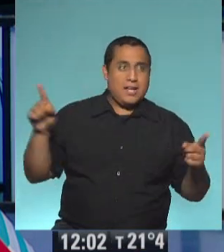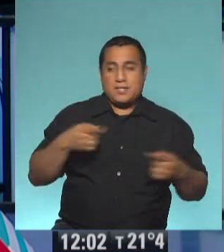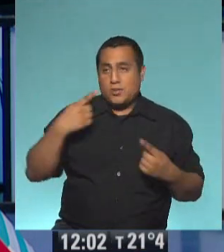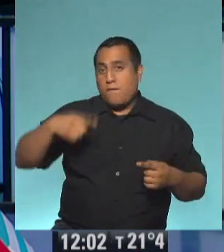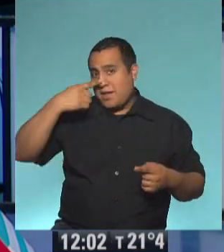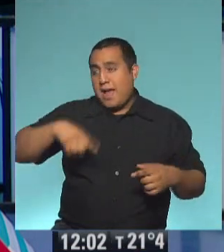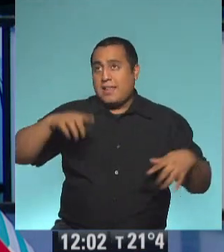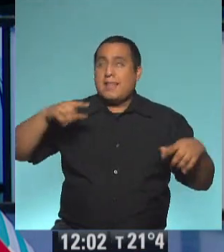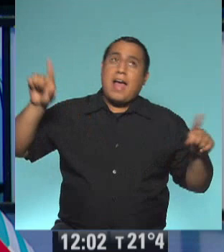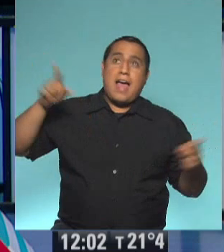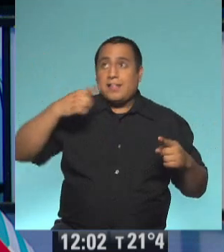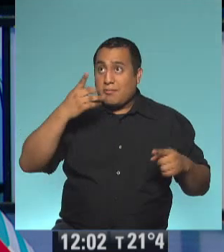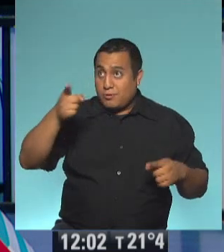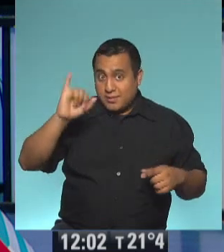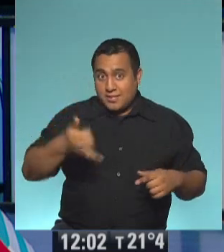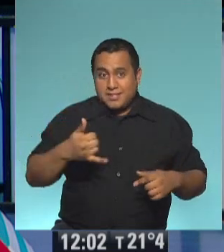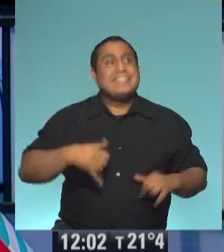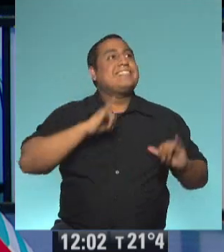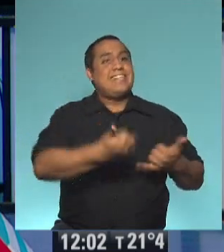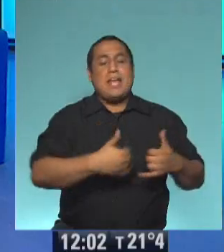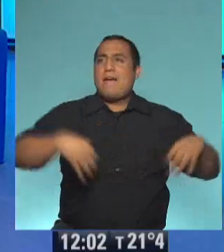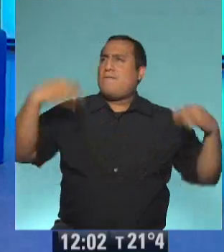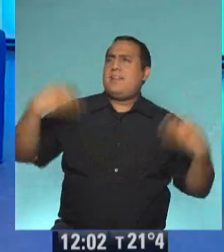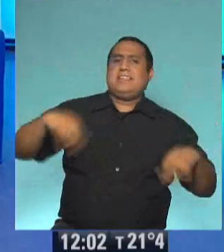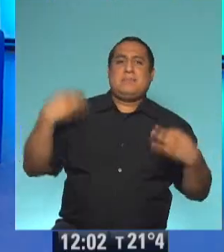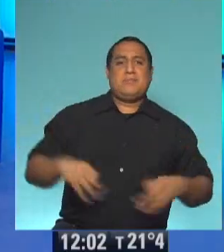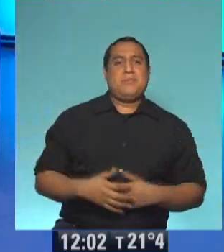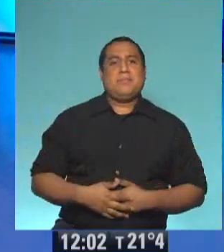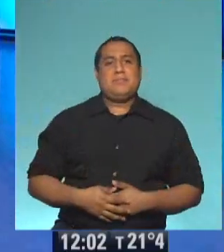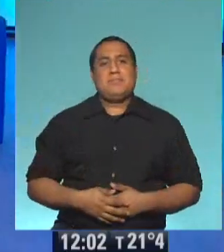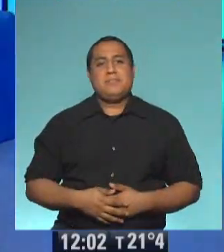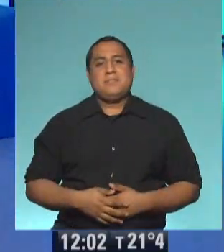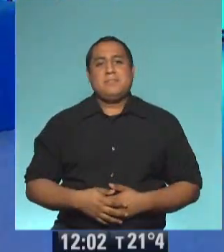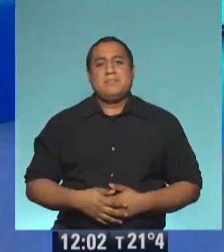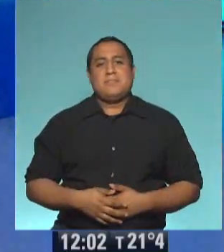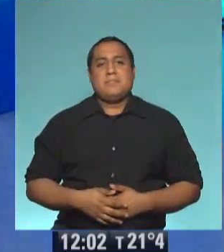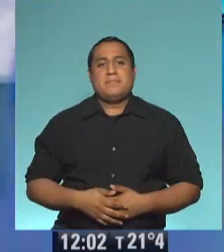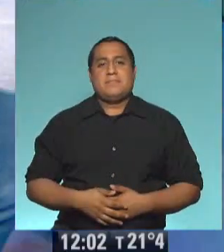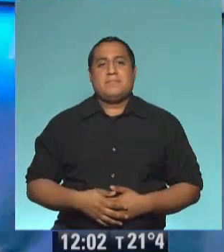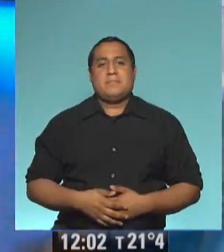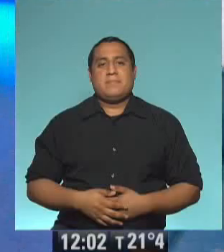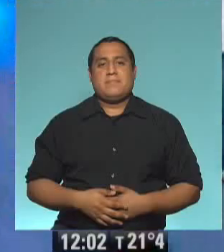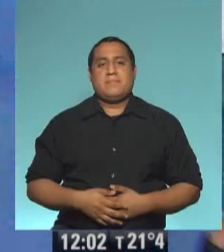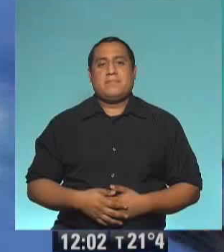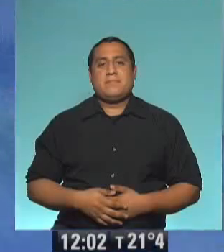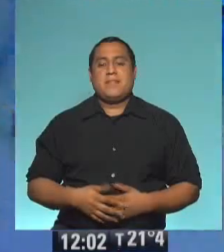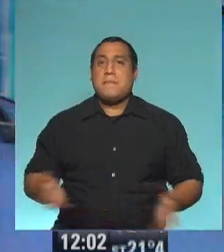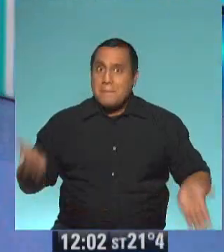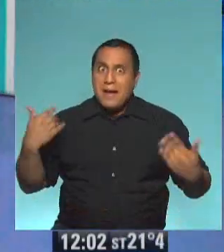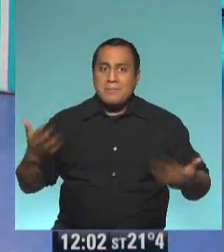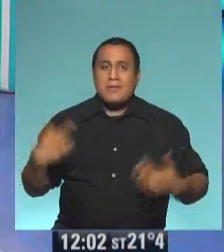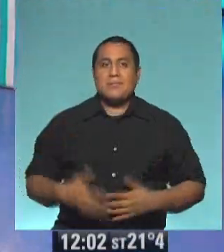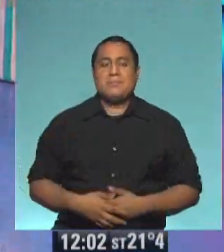cierre? Sí. ¡Buenísimo! ¡Ahí vamos entonces! ¡Vamos! ¡Dice! ¡Viene arriba!